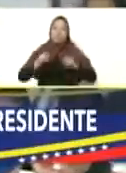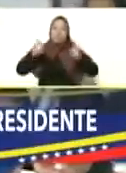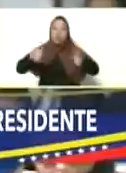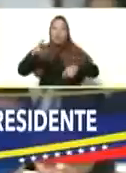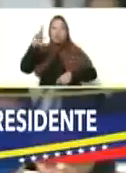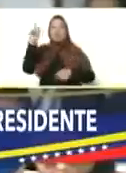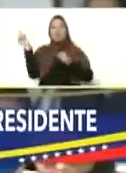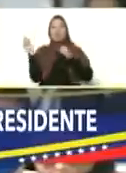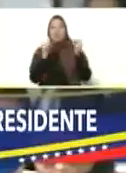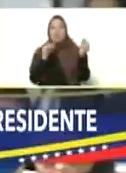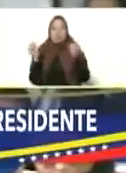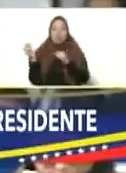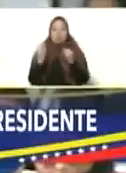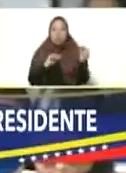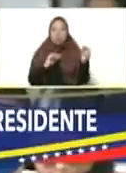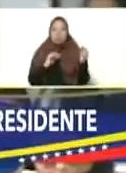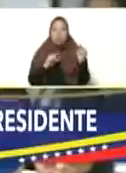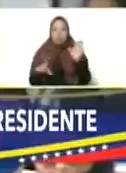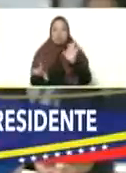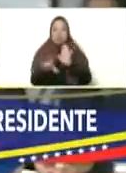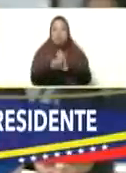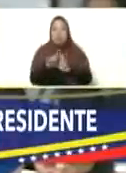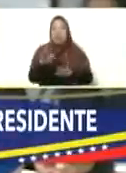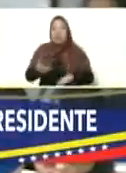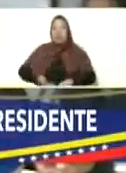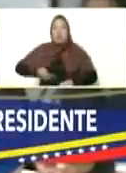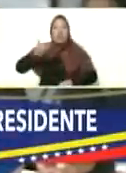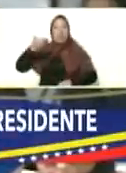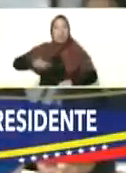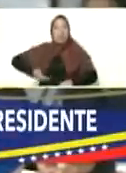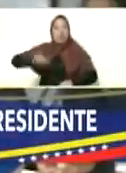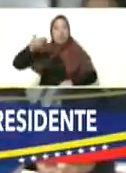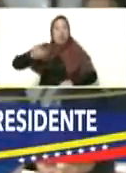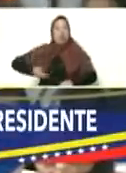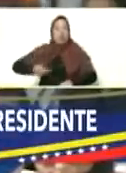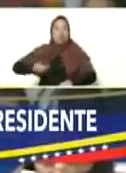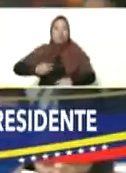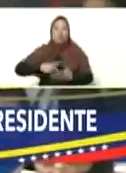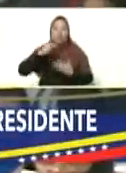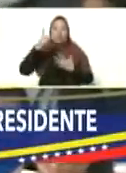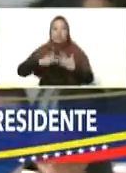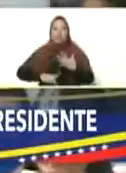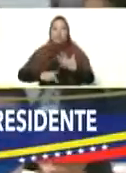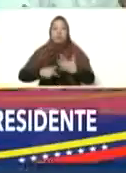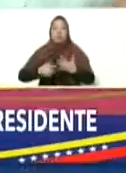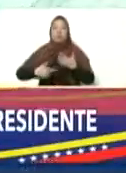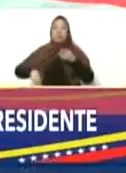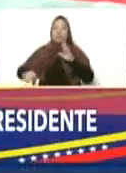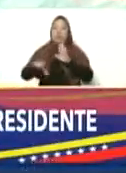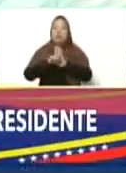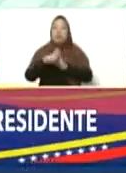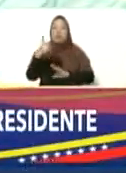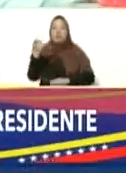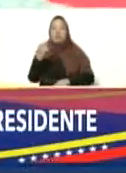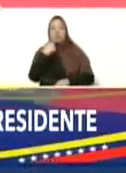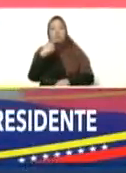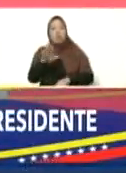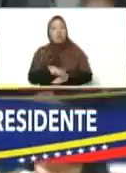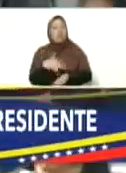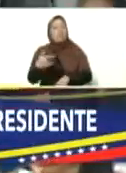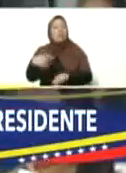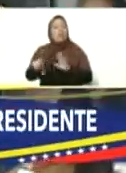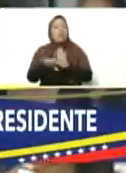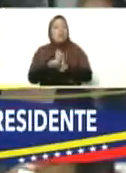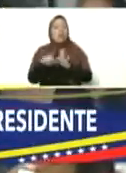segunda discusión a nosotros nos parece una ley fundamental que se ha venido proponiendo con la ley porque te parece fundamental que son